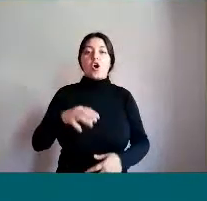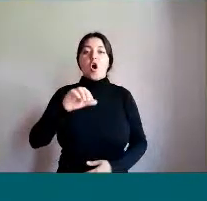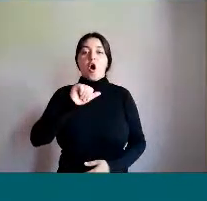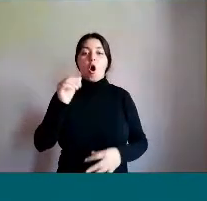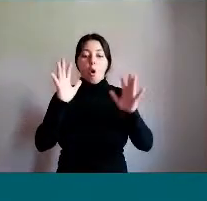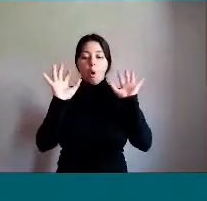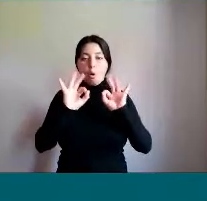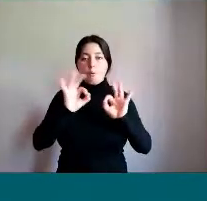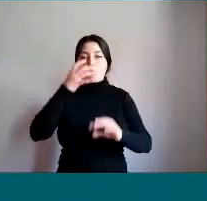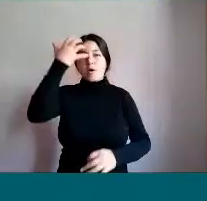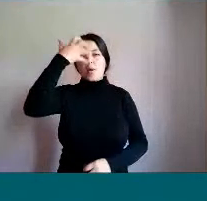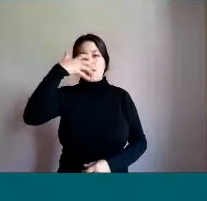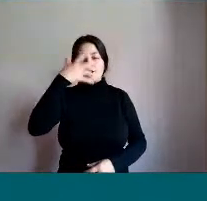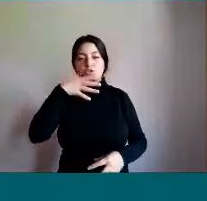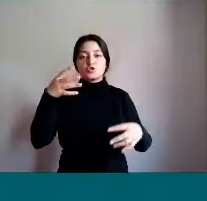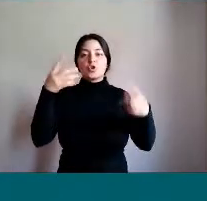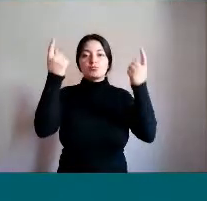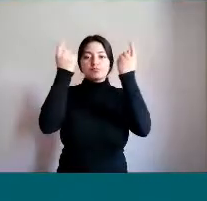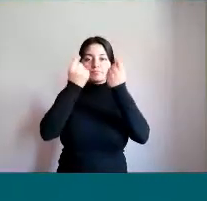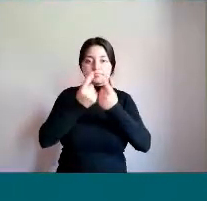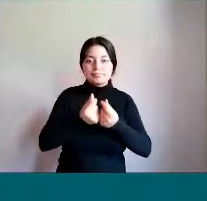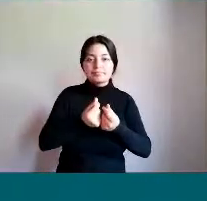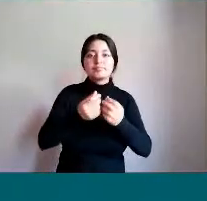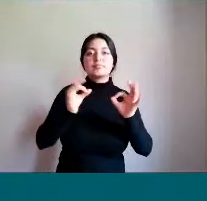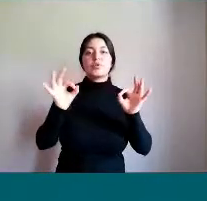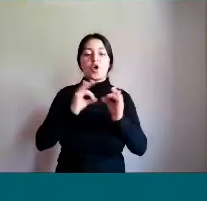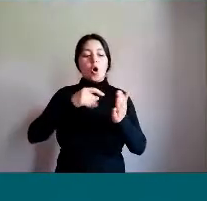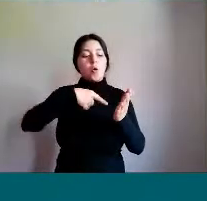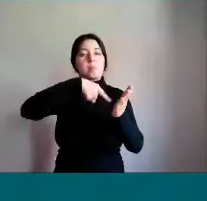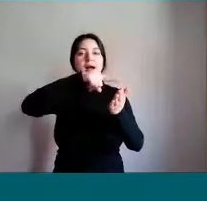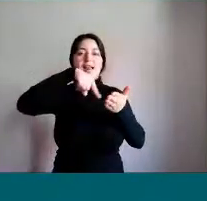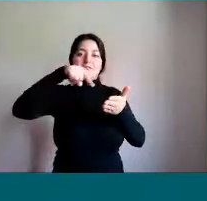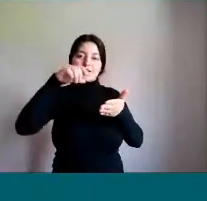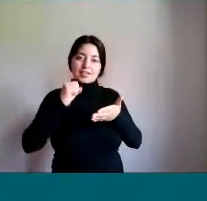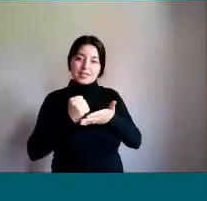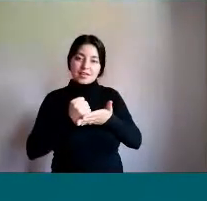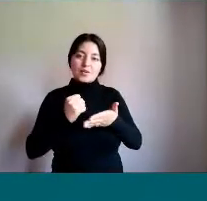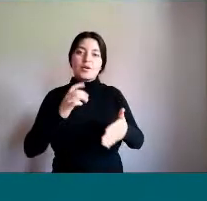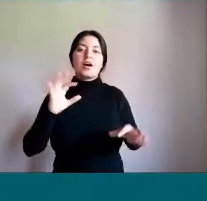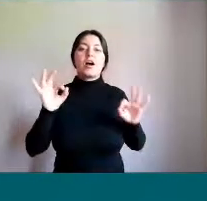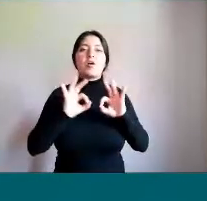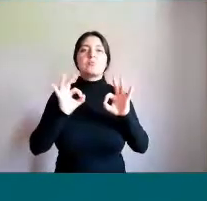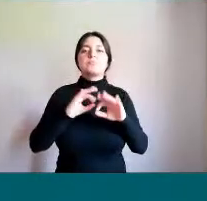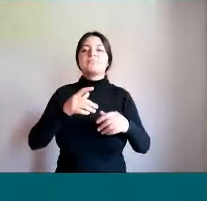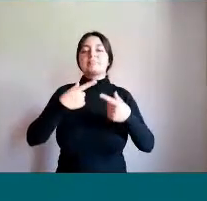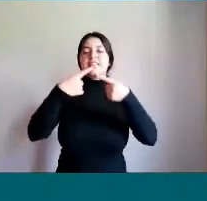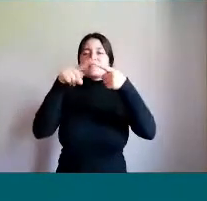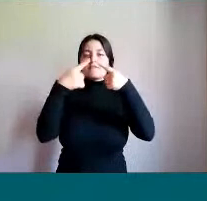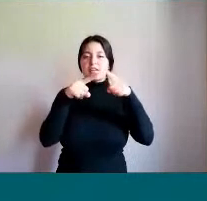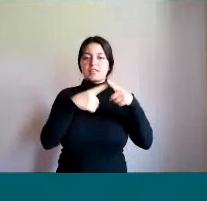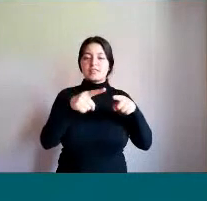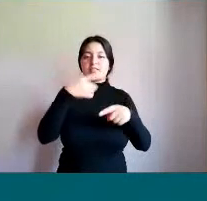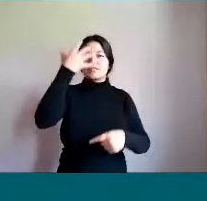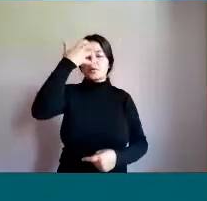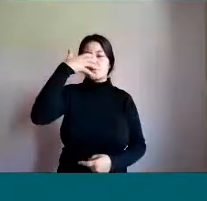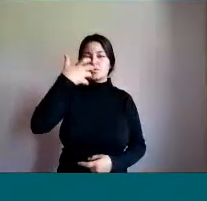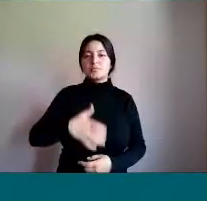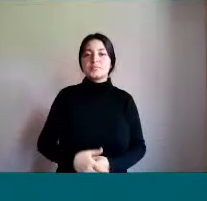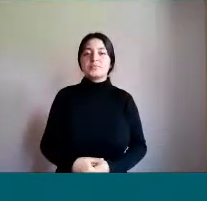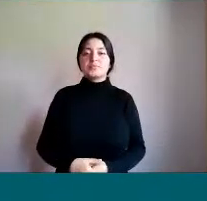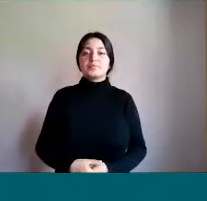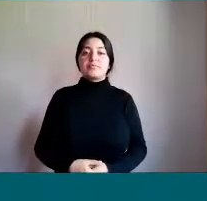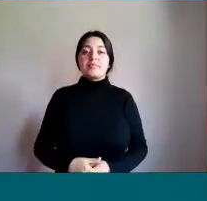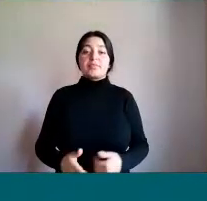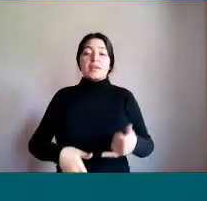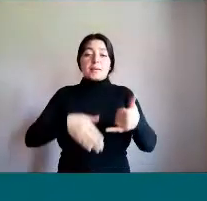diagnóstica, sumativa, calificativa, ¿vale? De ahí digo qué agente evaluador va a formar parte de esto, quién evalúa. Y por último,